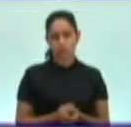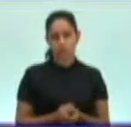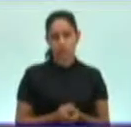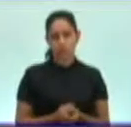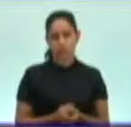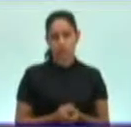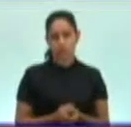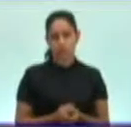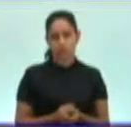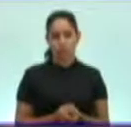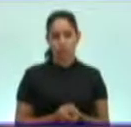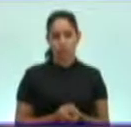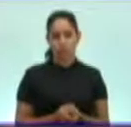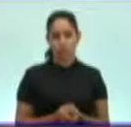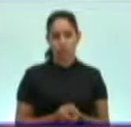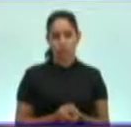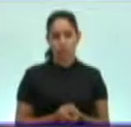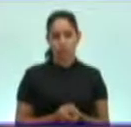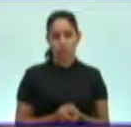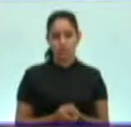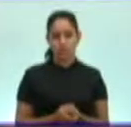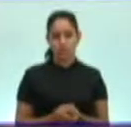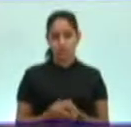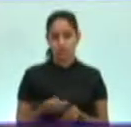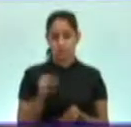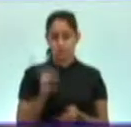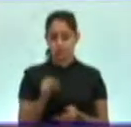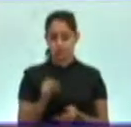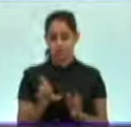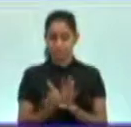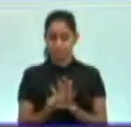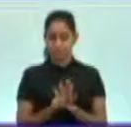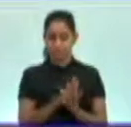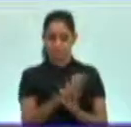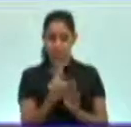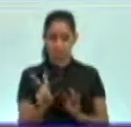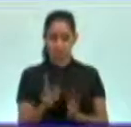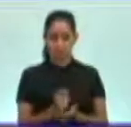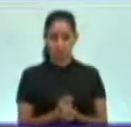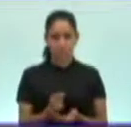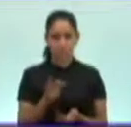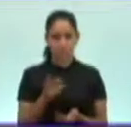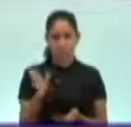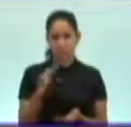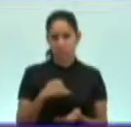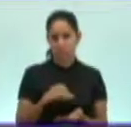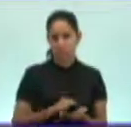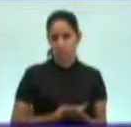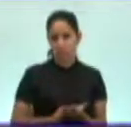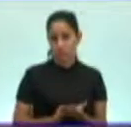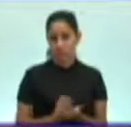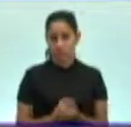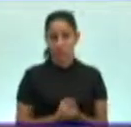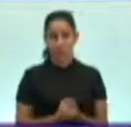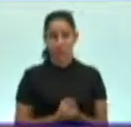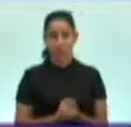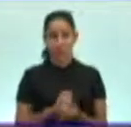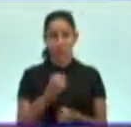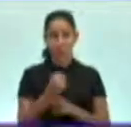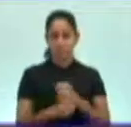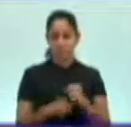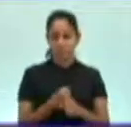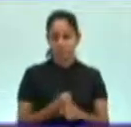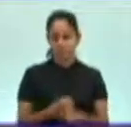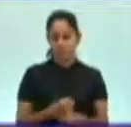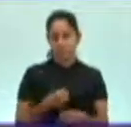sistema capitalista. Es por eso que la ley 42 no ofrecía posibilidad para su uso y por lo tanto había que transitar